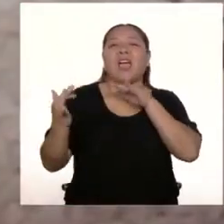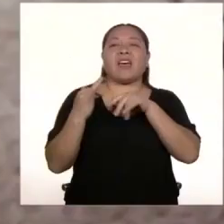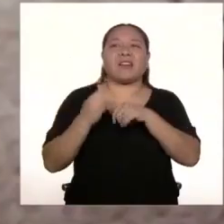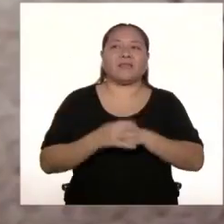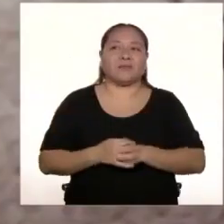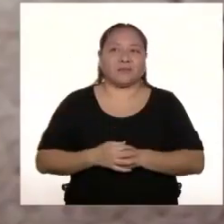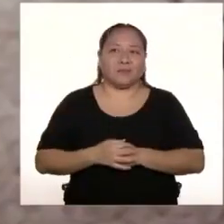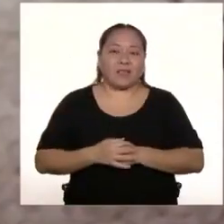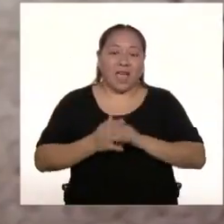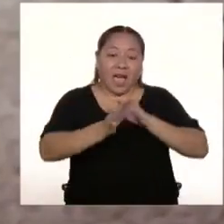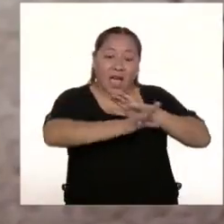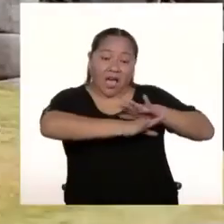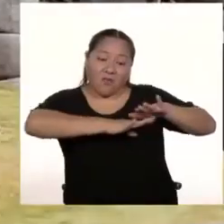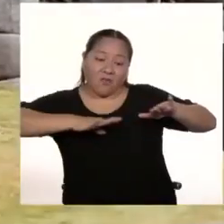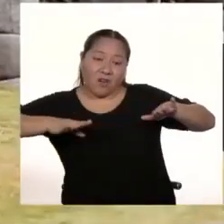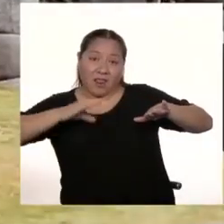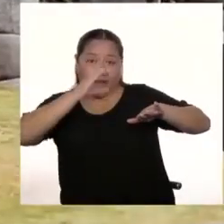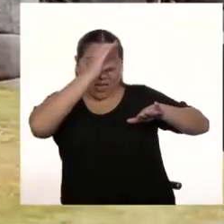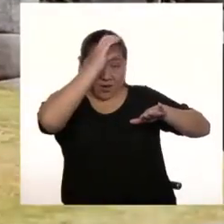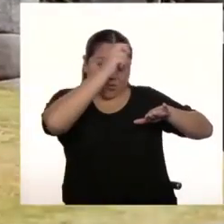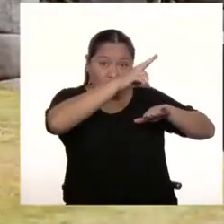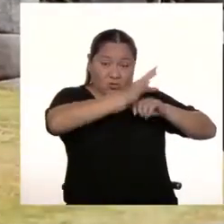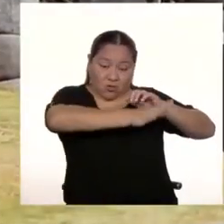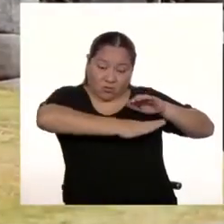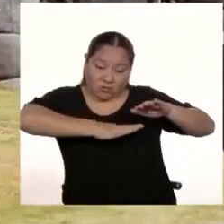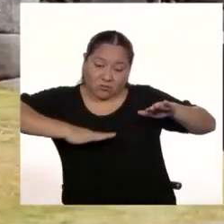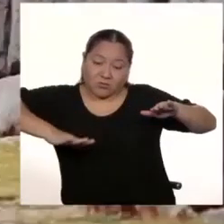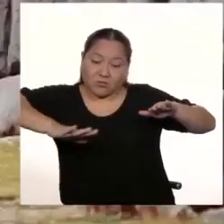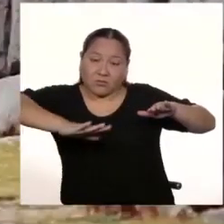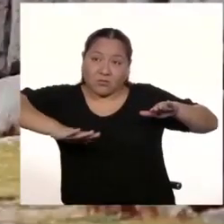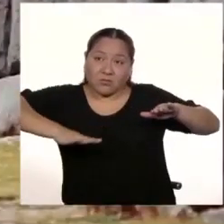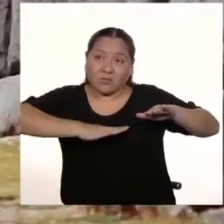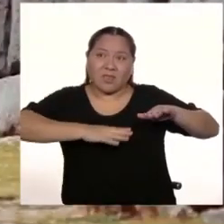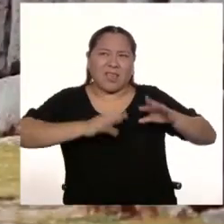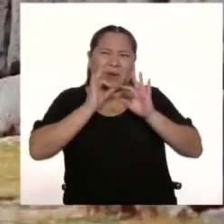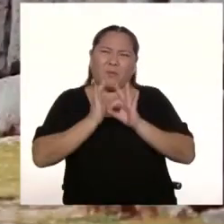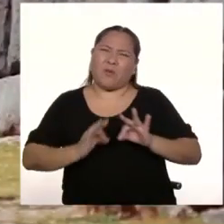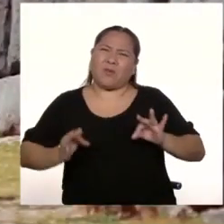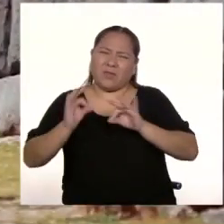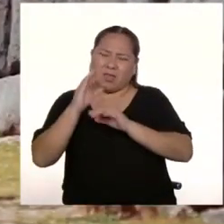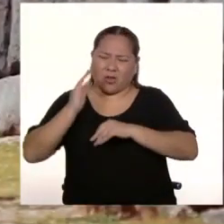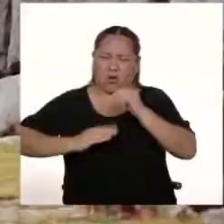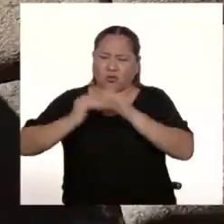Así, en las afueras del Cusco, ordenó la más importante obra lítica del imperio,